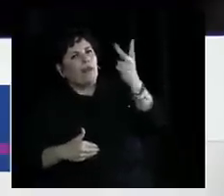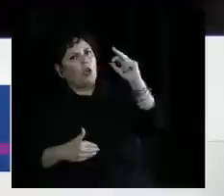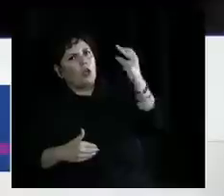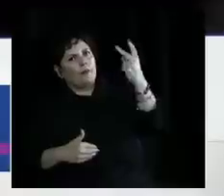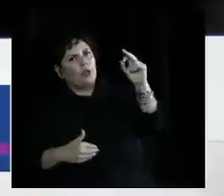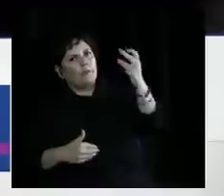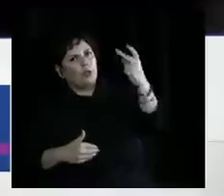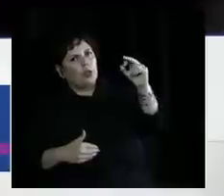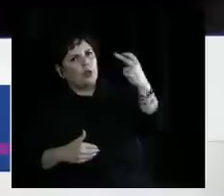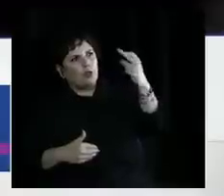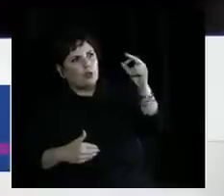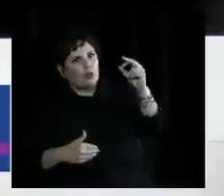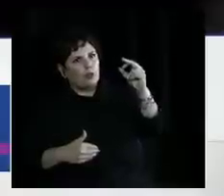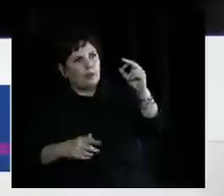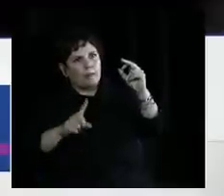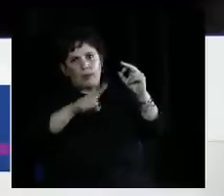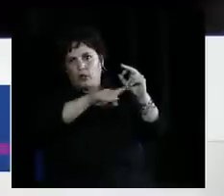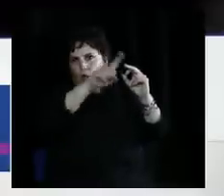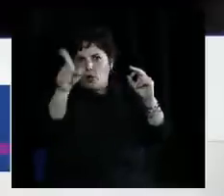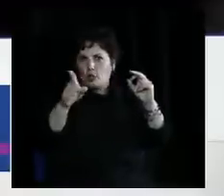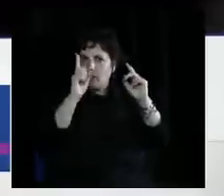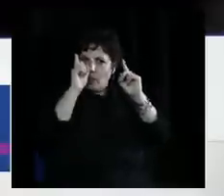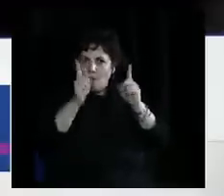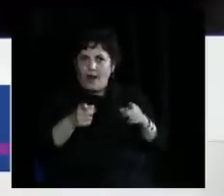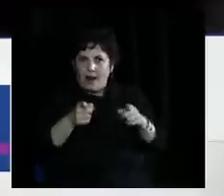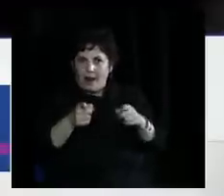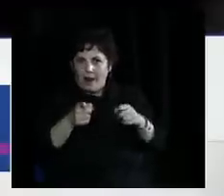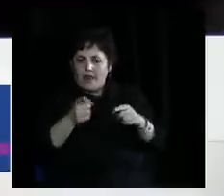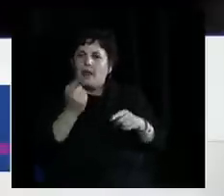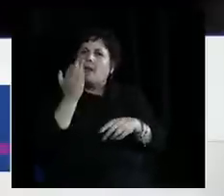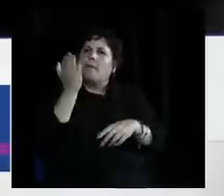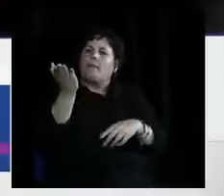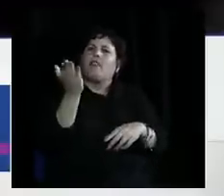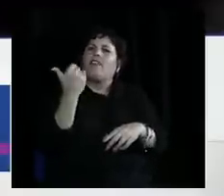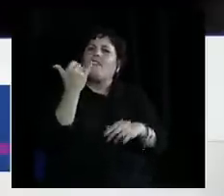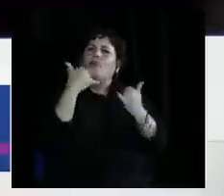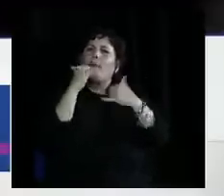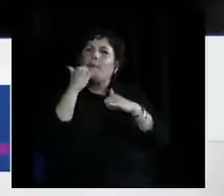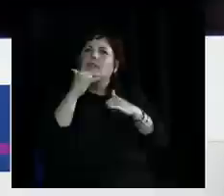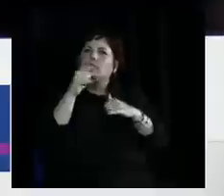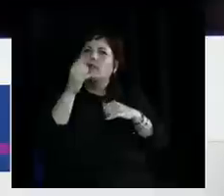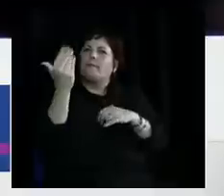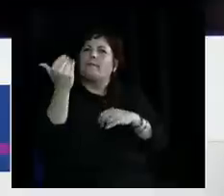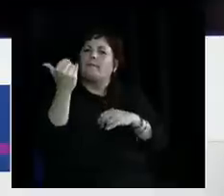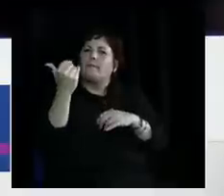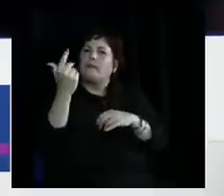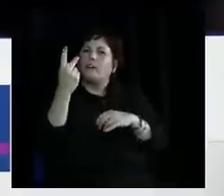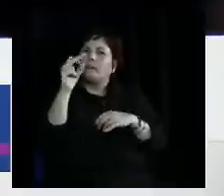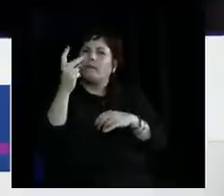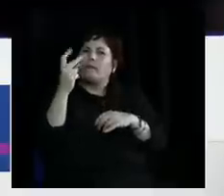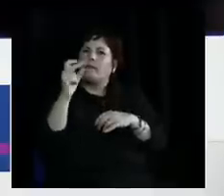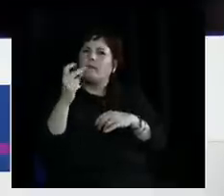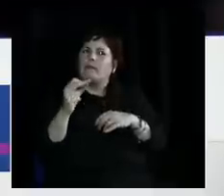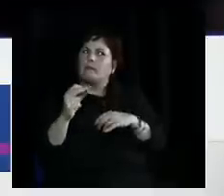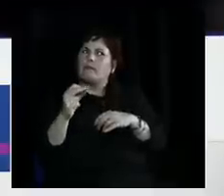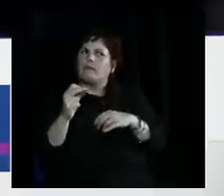tener claro también que hay otros poderes del Estado que, como establece la misma ley, pueden llegar